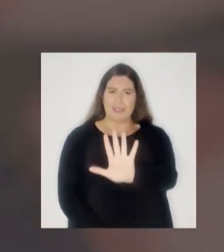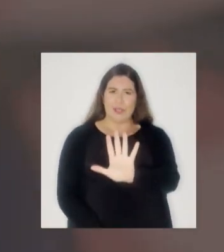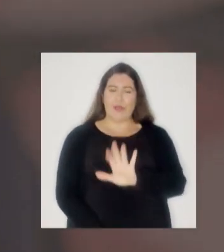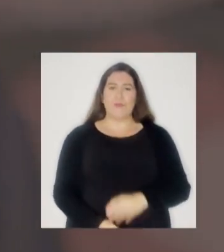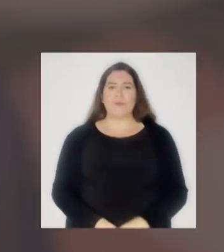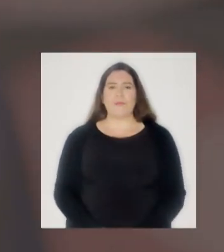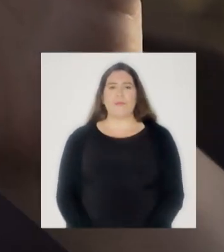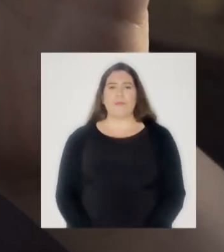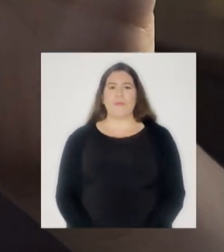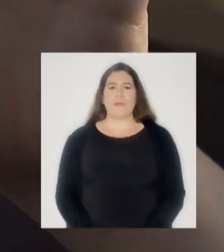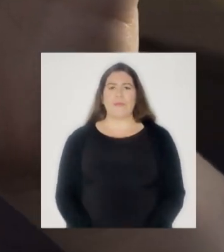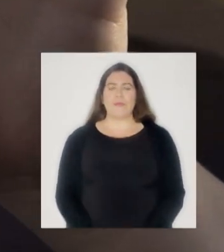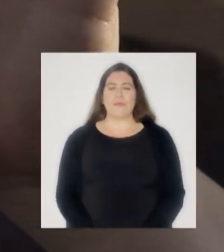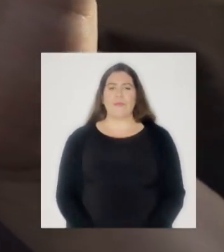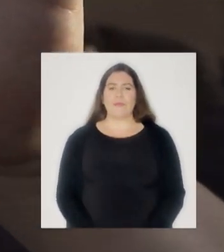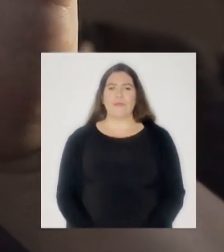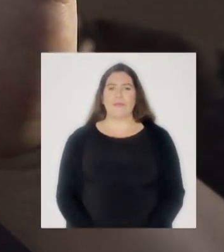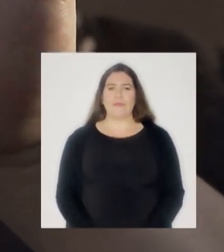5.